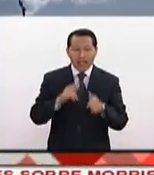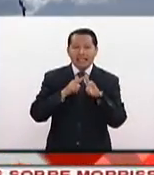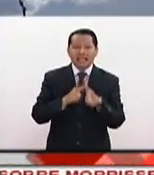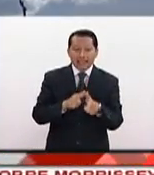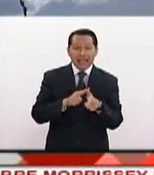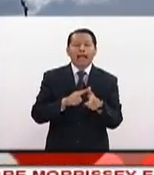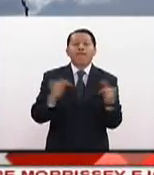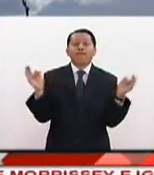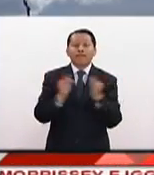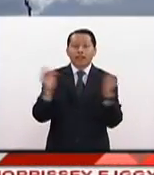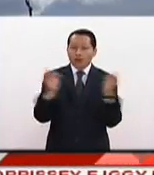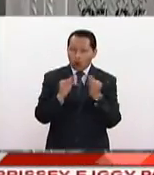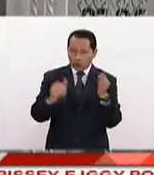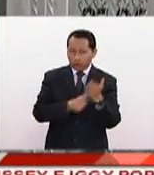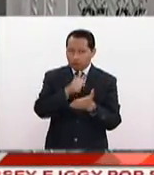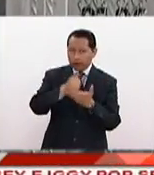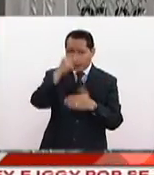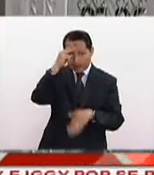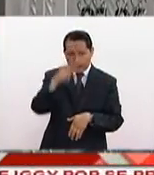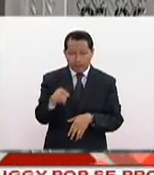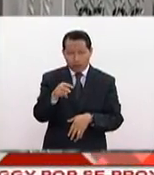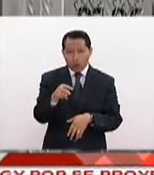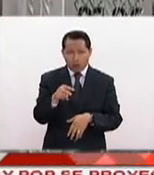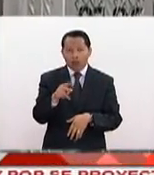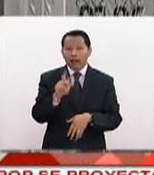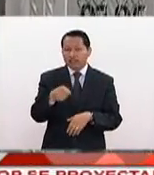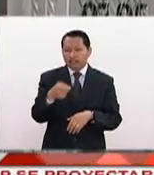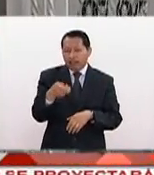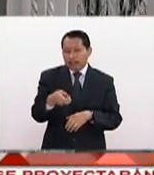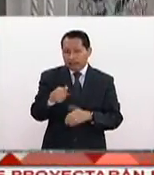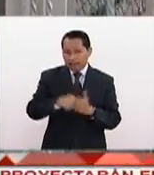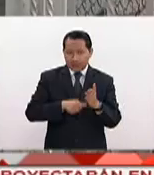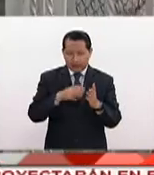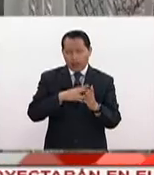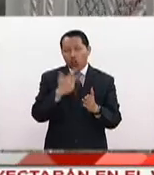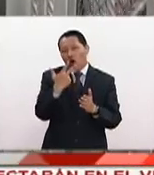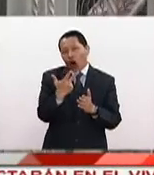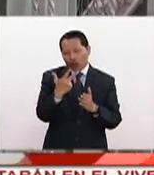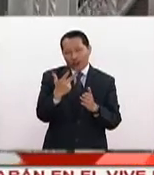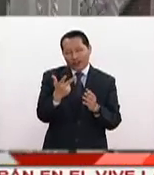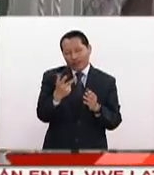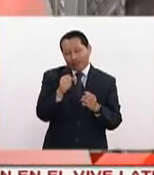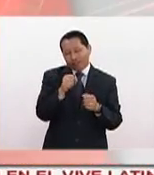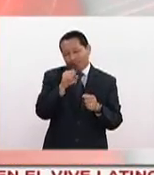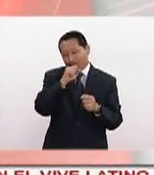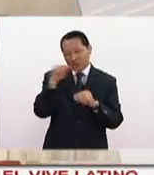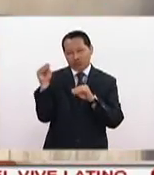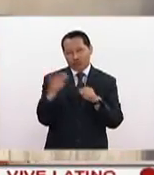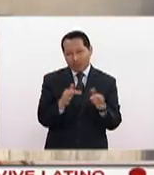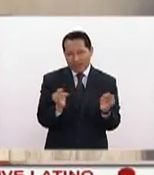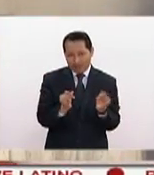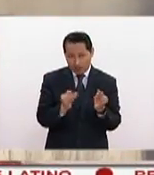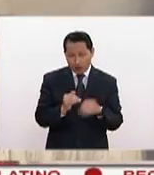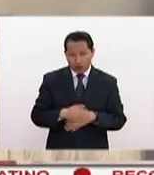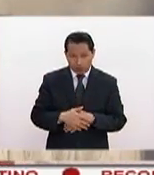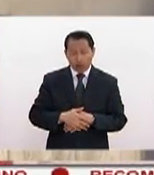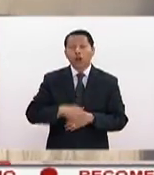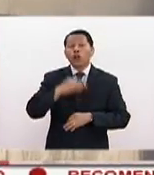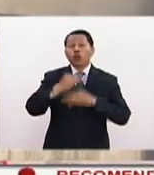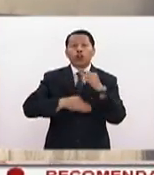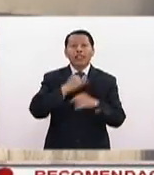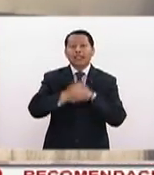Continúan las bajas temperaturas en la Ciudad de México. Este mes concluirá con 8 frentes fríos. En